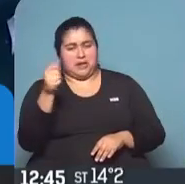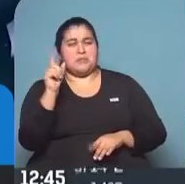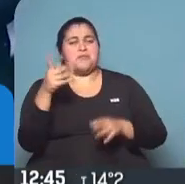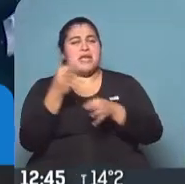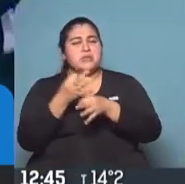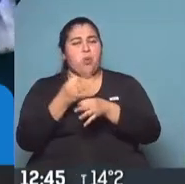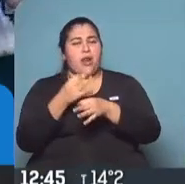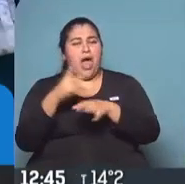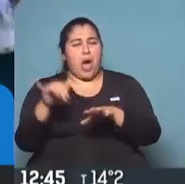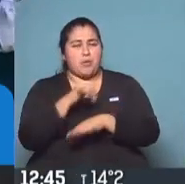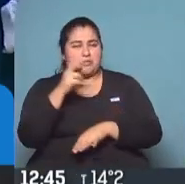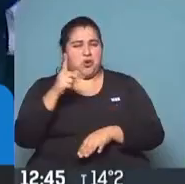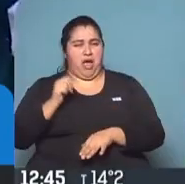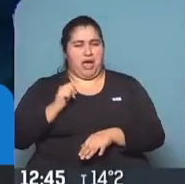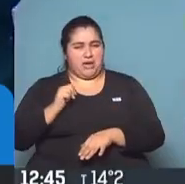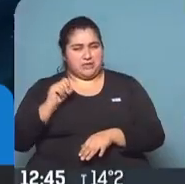yo sé que el señor